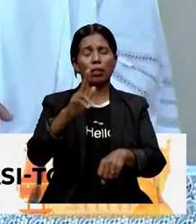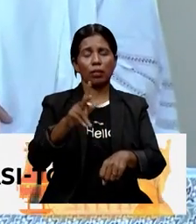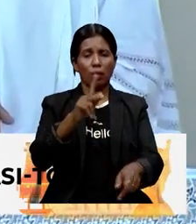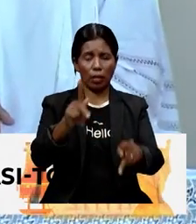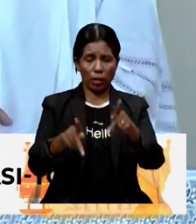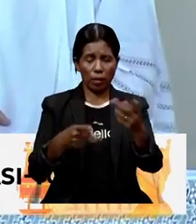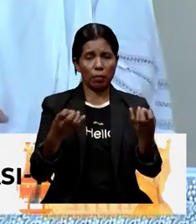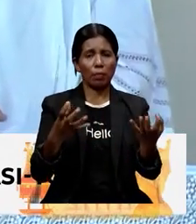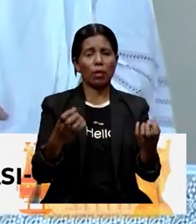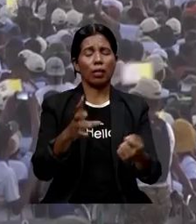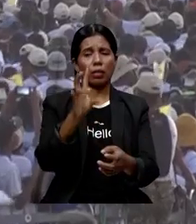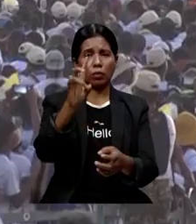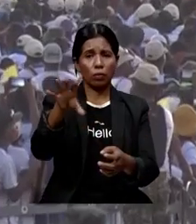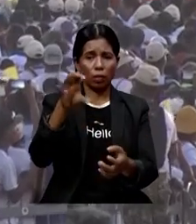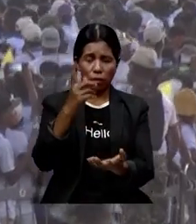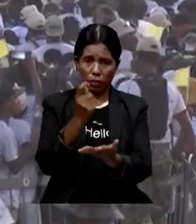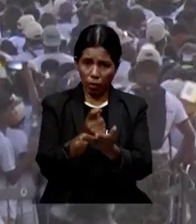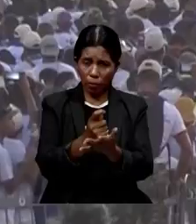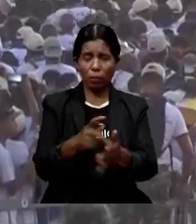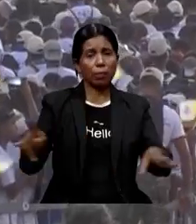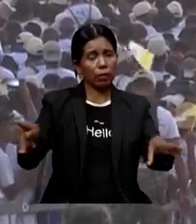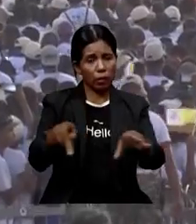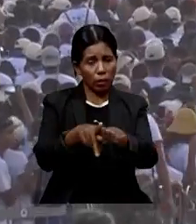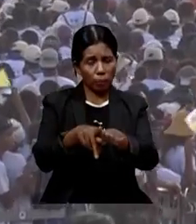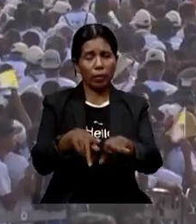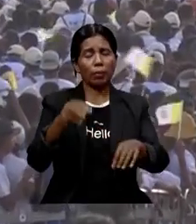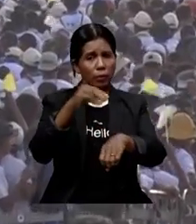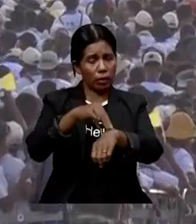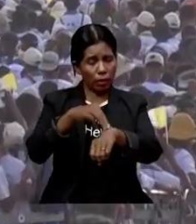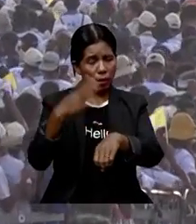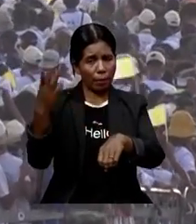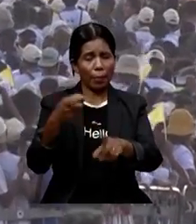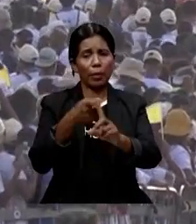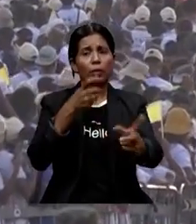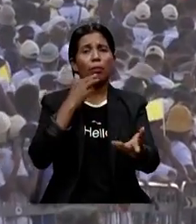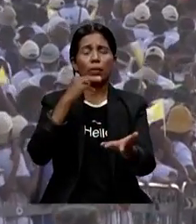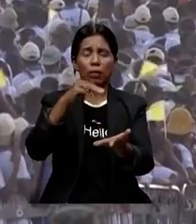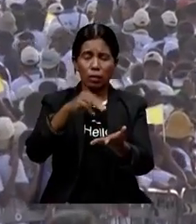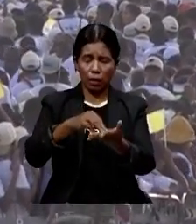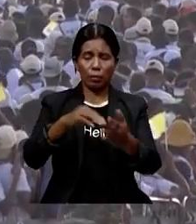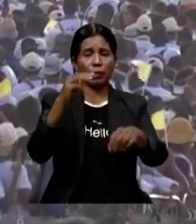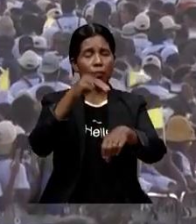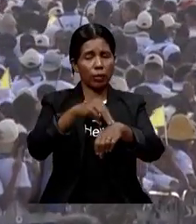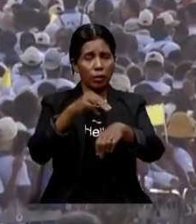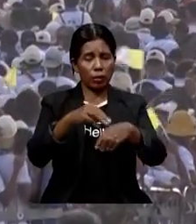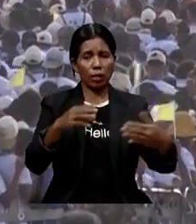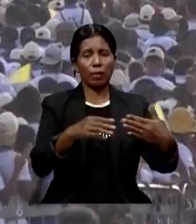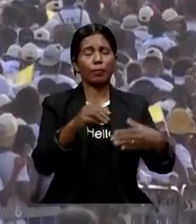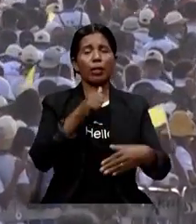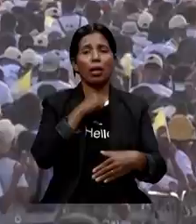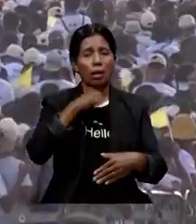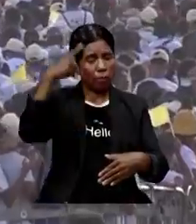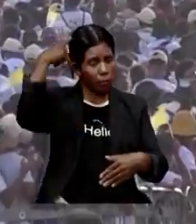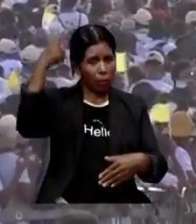peregrino rihunatu situ liu mak participa missa ne. Nune lihu si homilia missa solene líder igreja católica romana ne